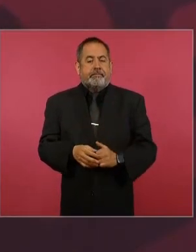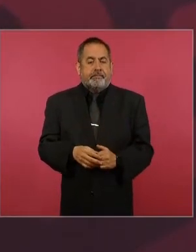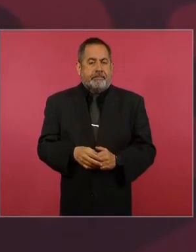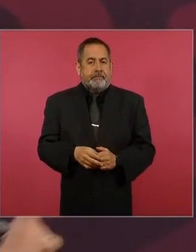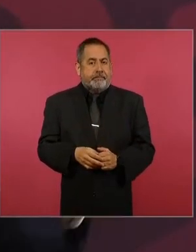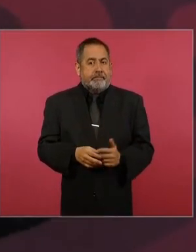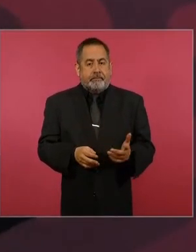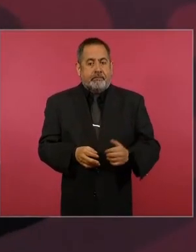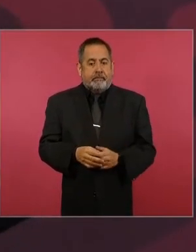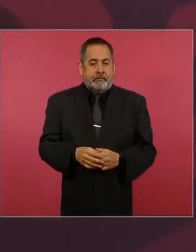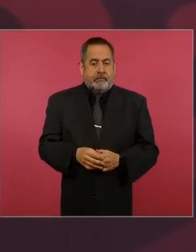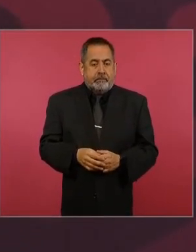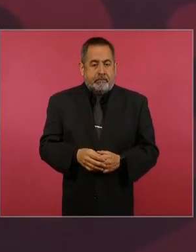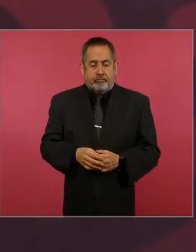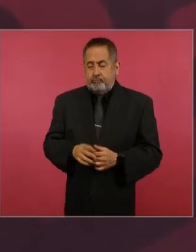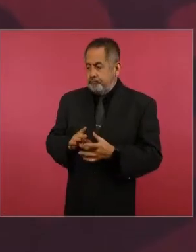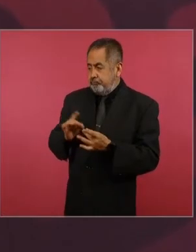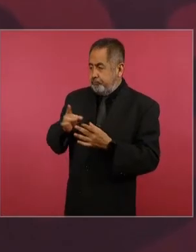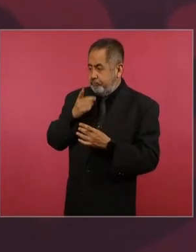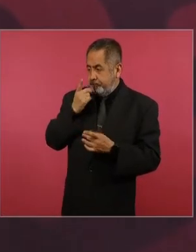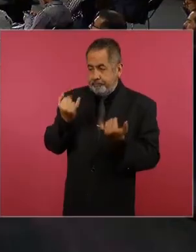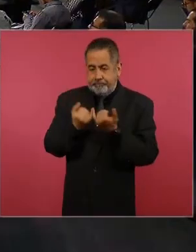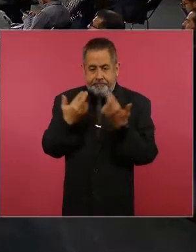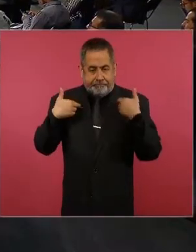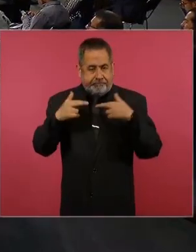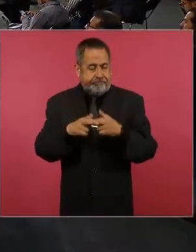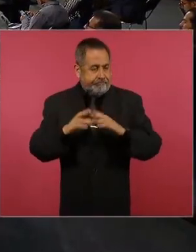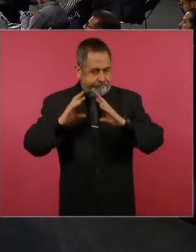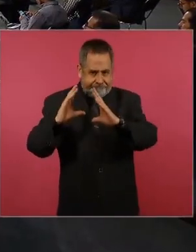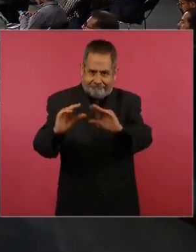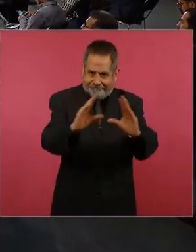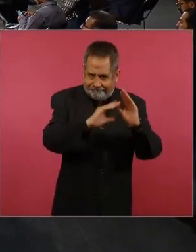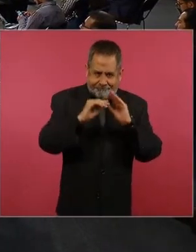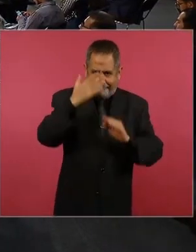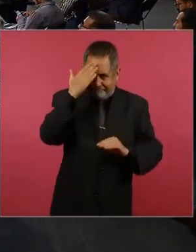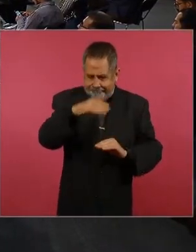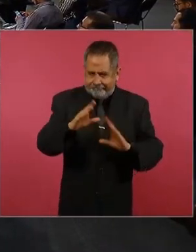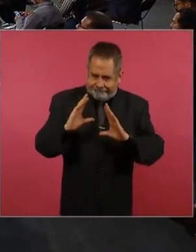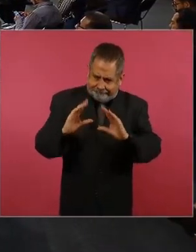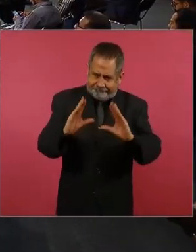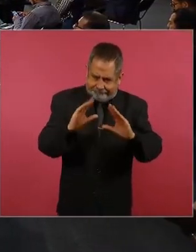esto es como los maestros, es pedagógico.